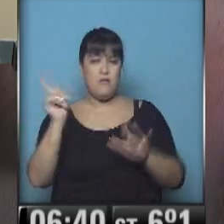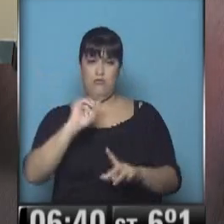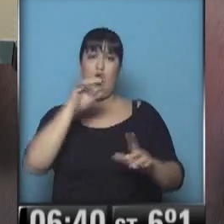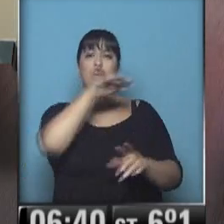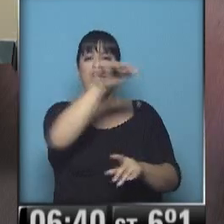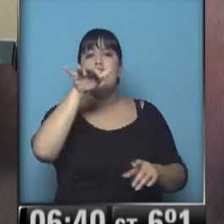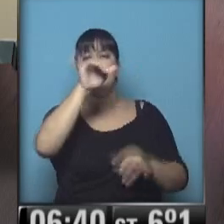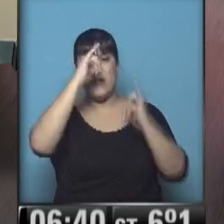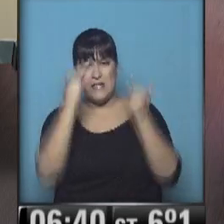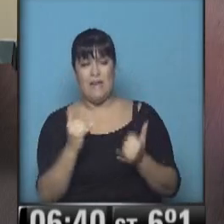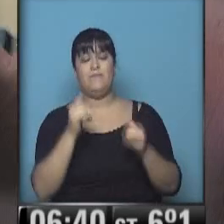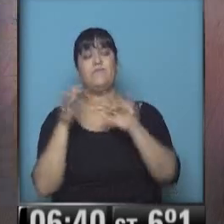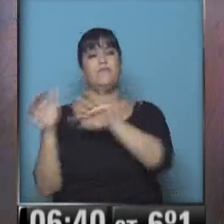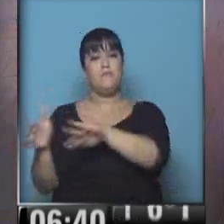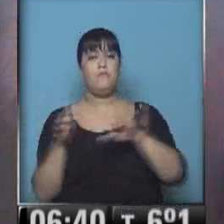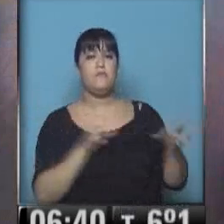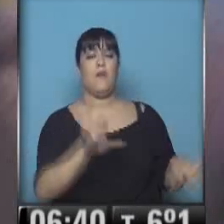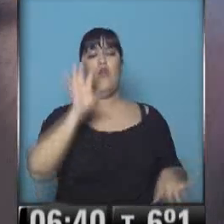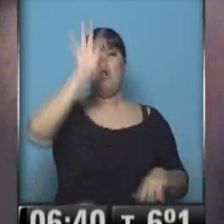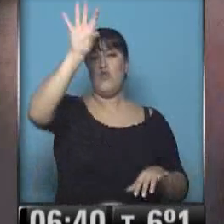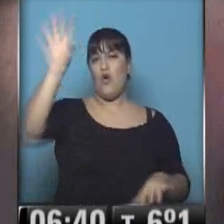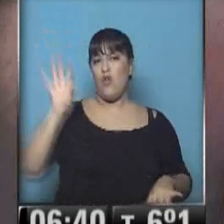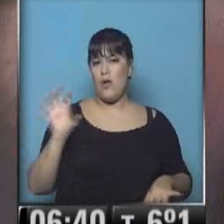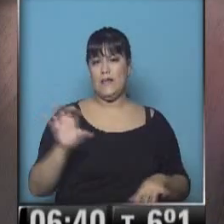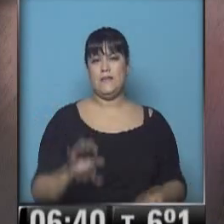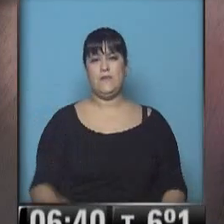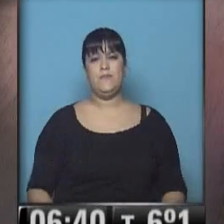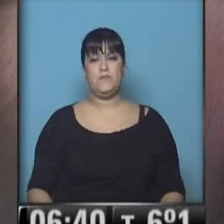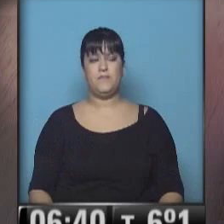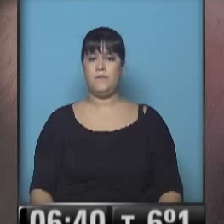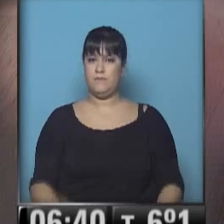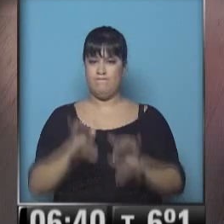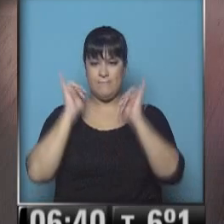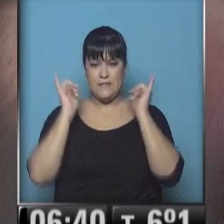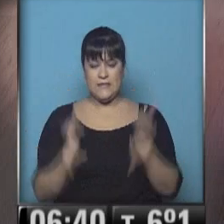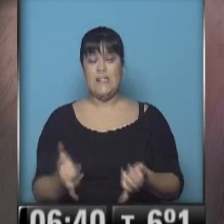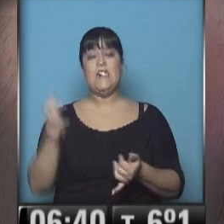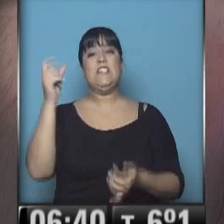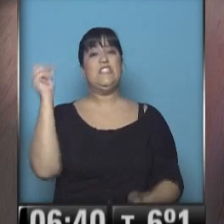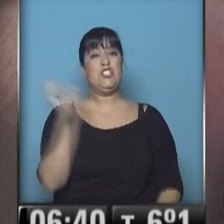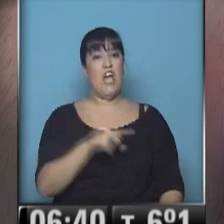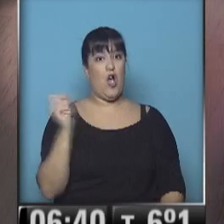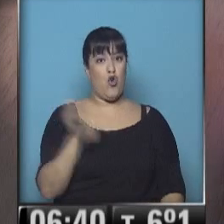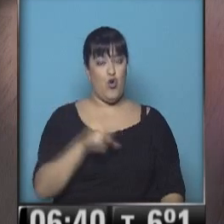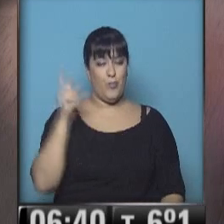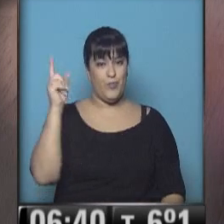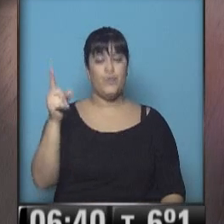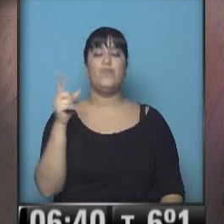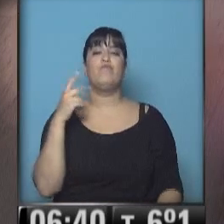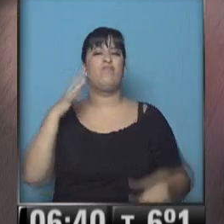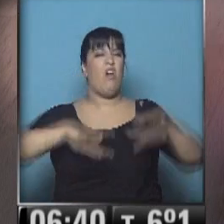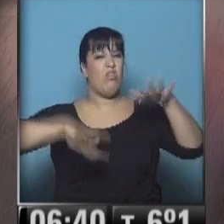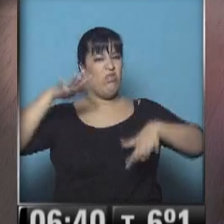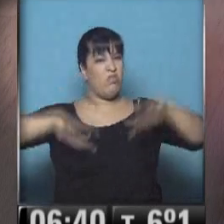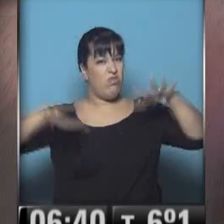qué no nos vamos al noreste? ¿Por qué no nos vamos al litoral? Sí, en Chaco. Está muy variable